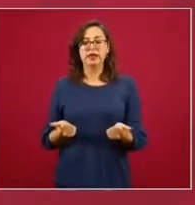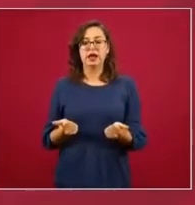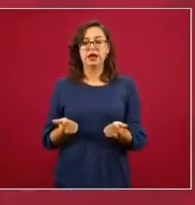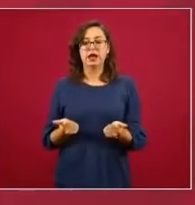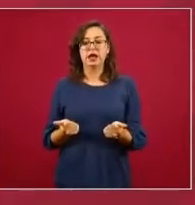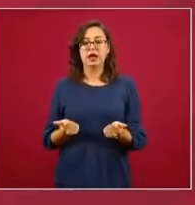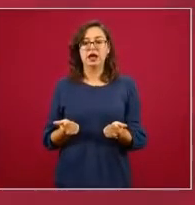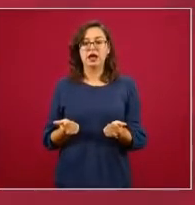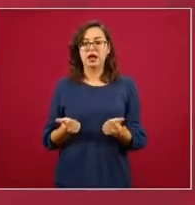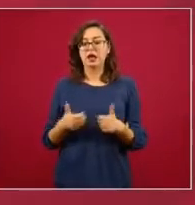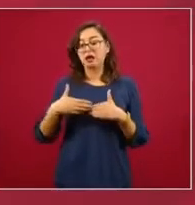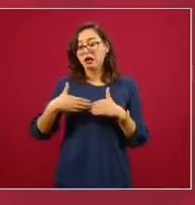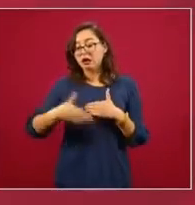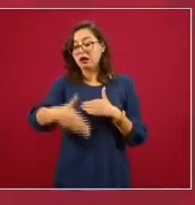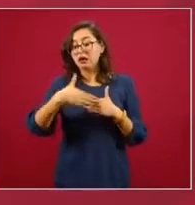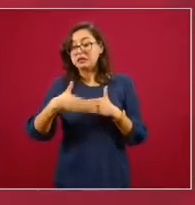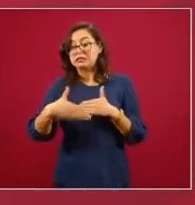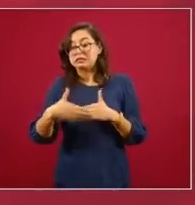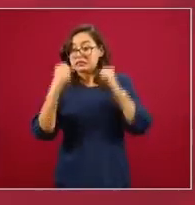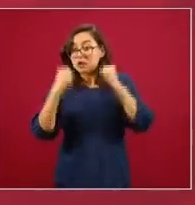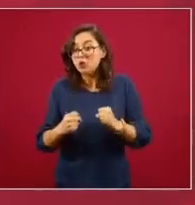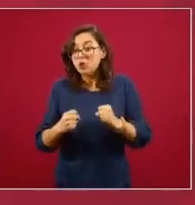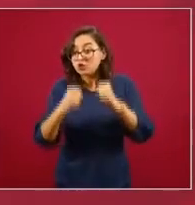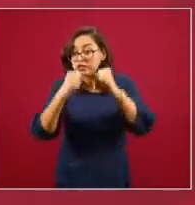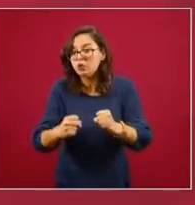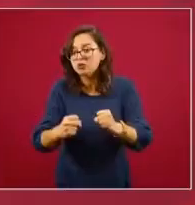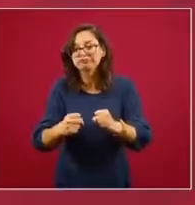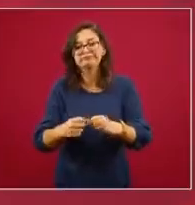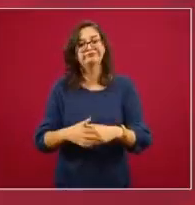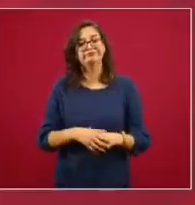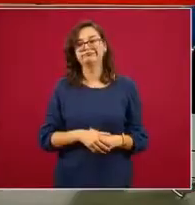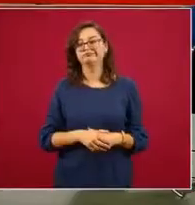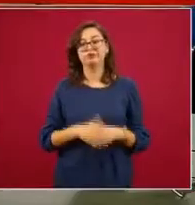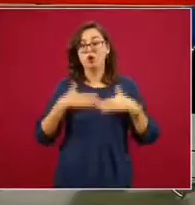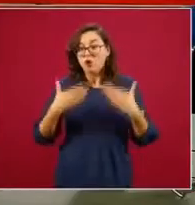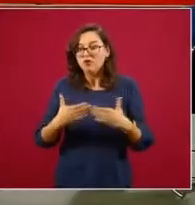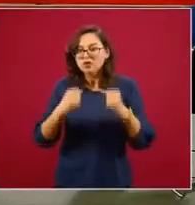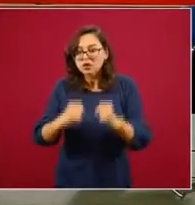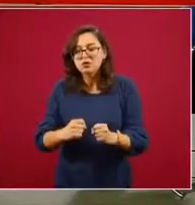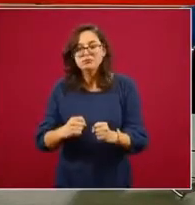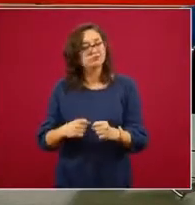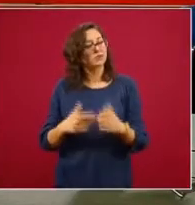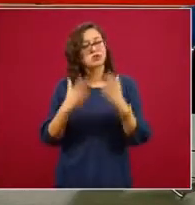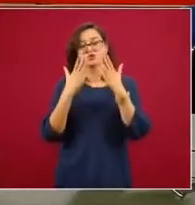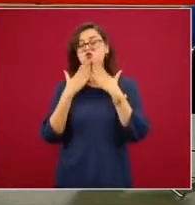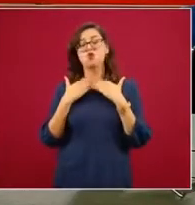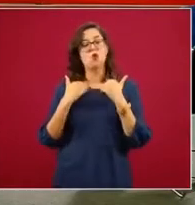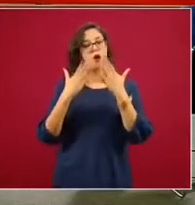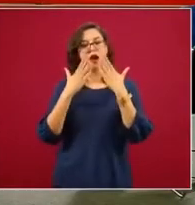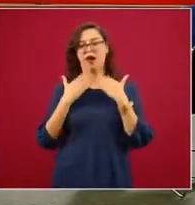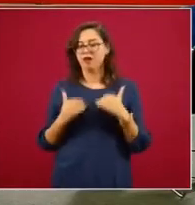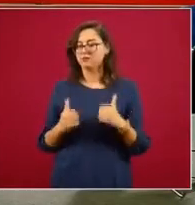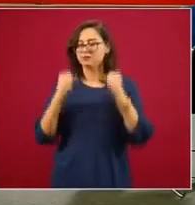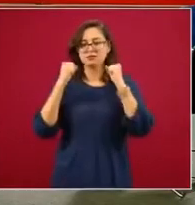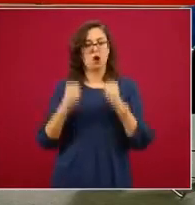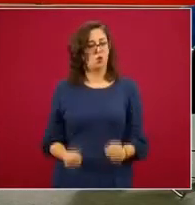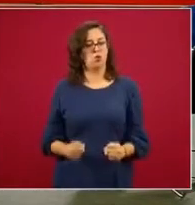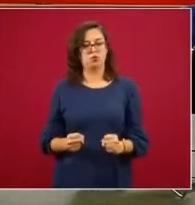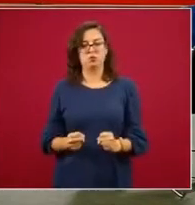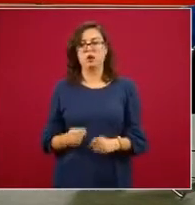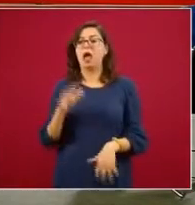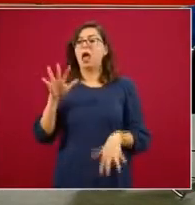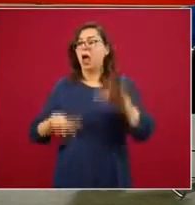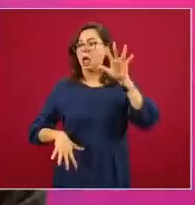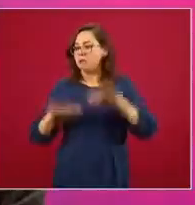existe certezas porque es un fenómeno nuevo. Hay cosas que se pueden predecir con cierto grado